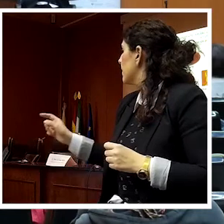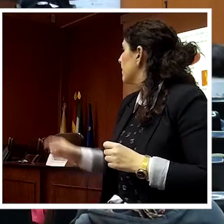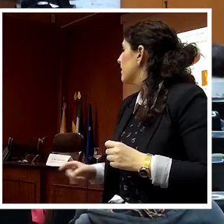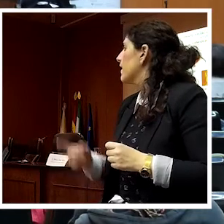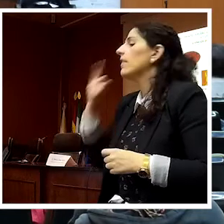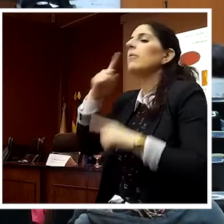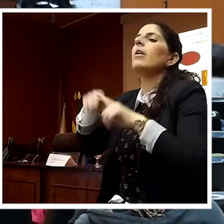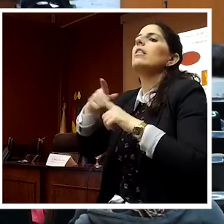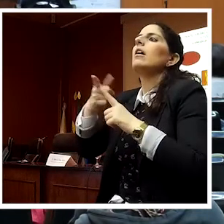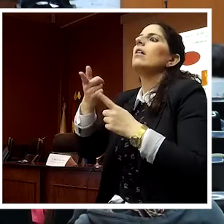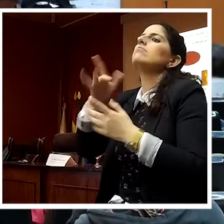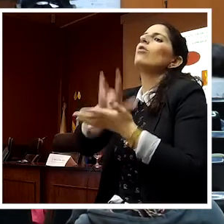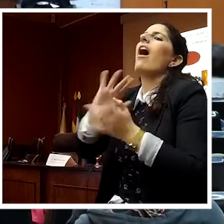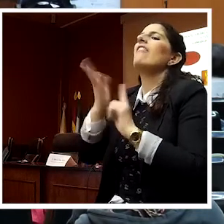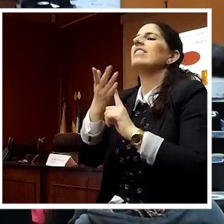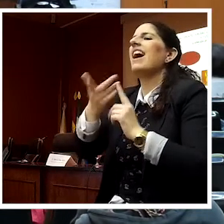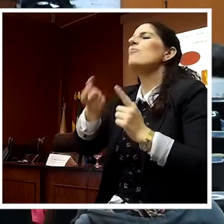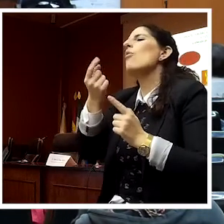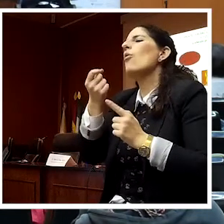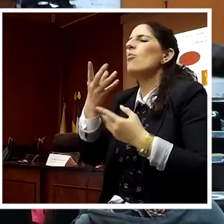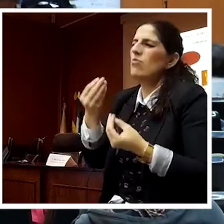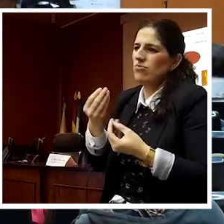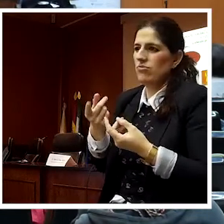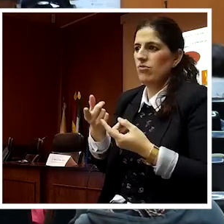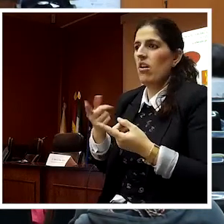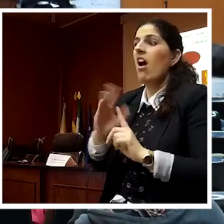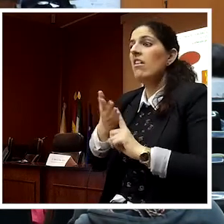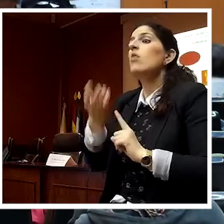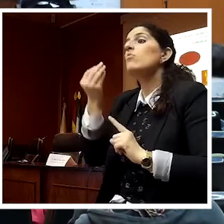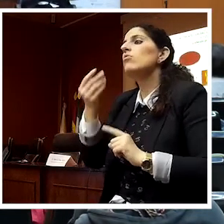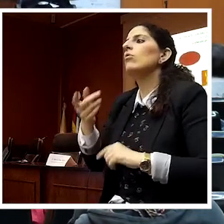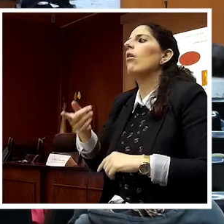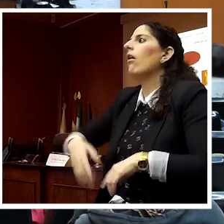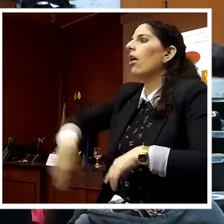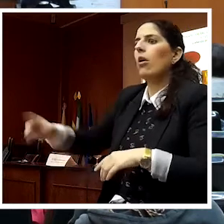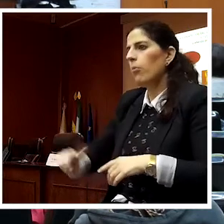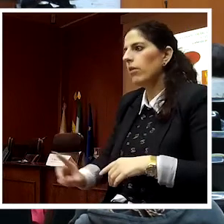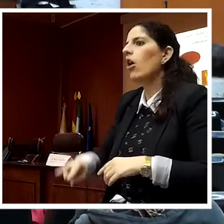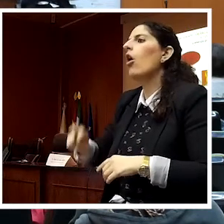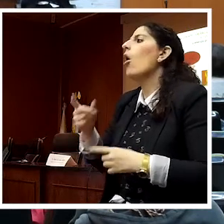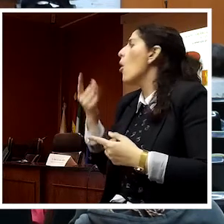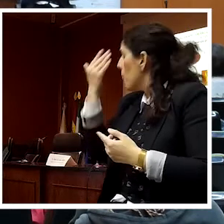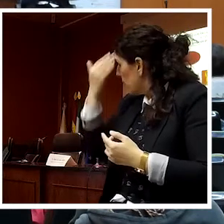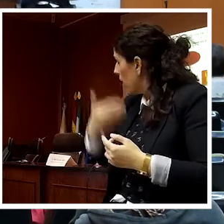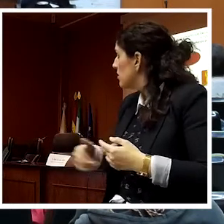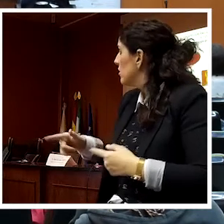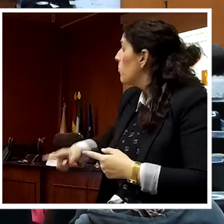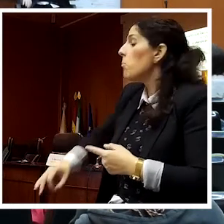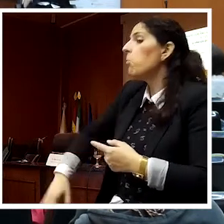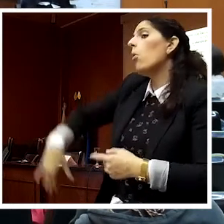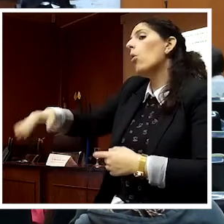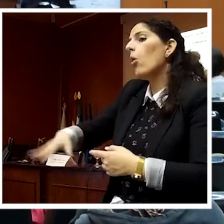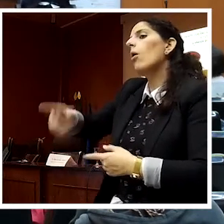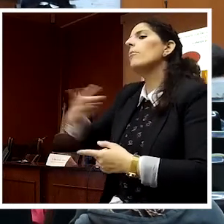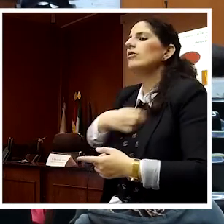del nivel de parálisis que tenga. Si la parálisis es completa, no lo va a mover, y si es parcial, pues quizás lo mueva un